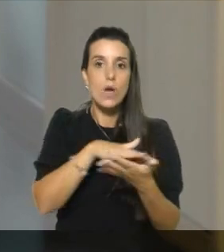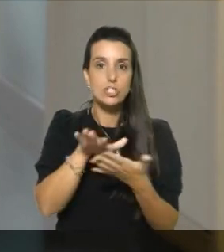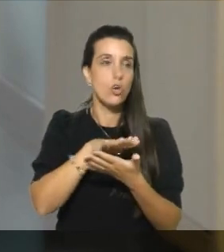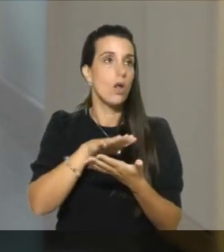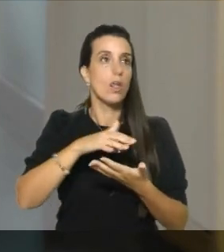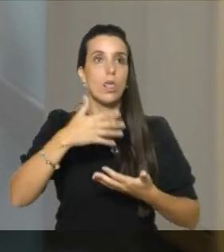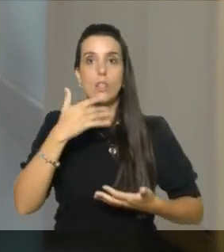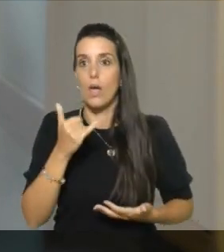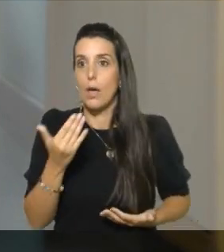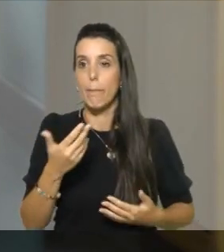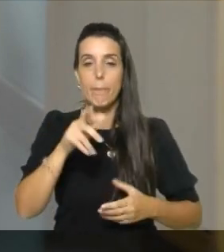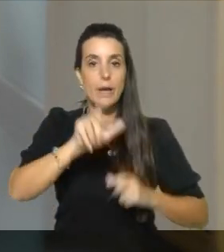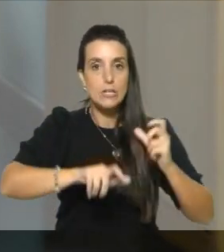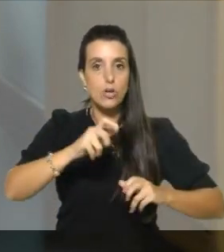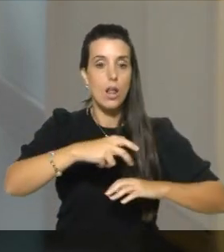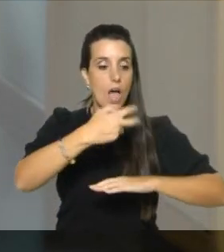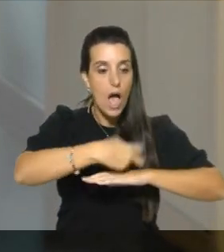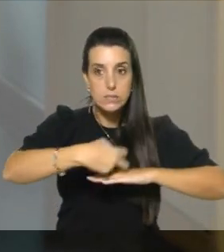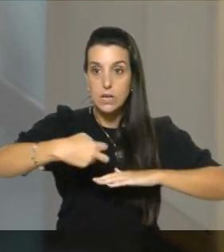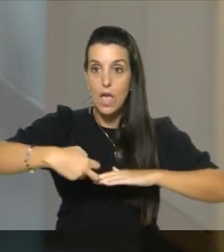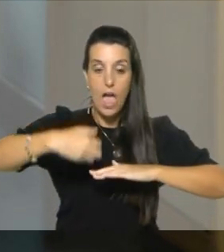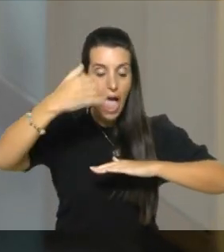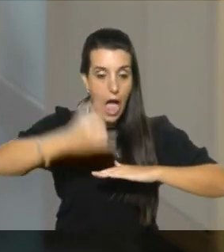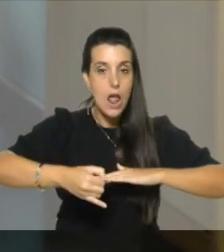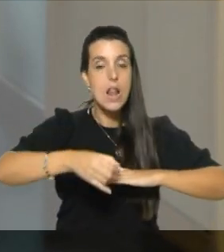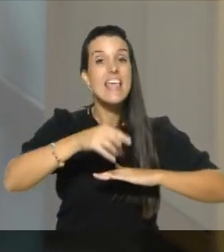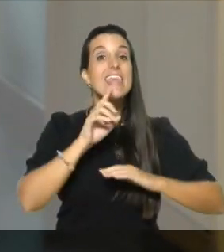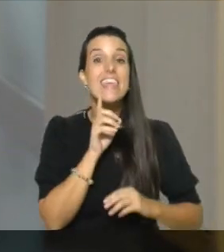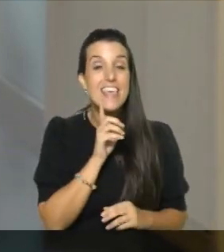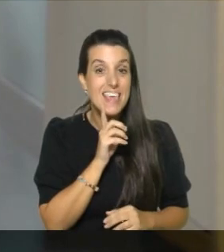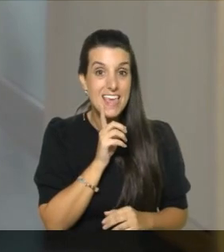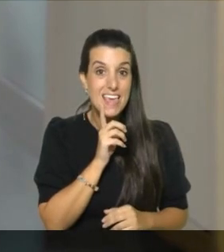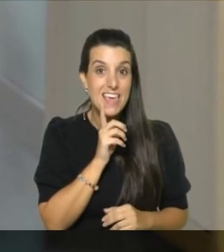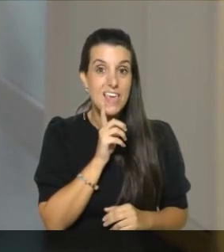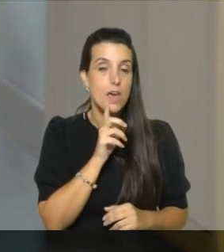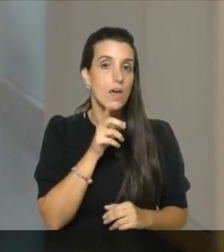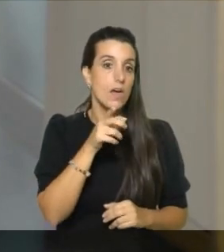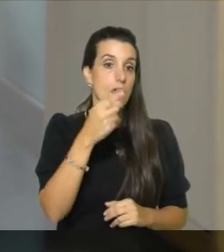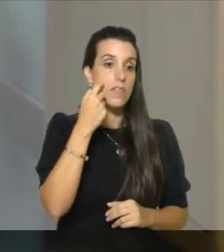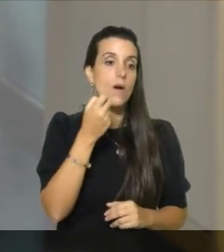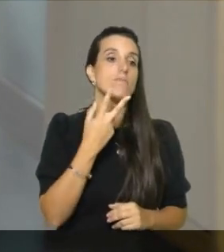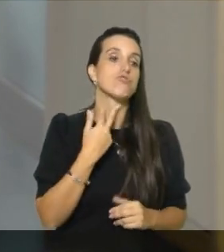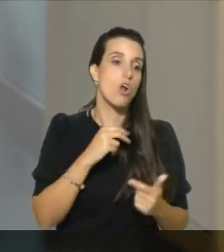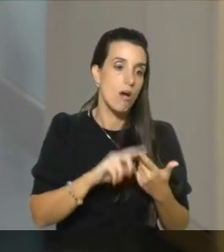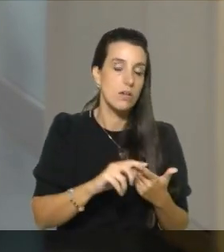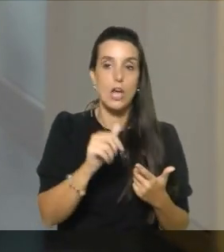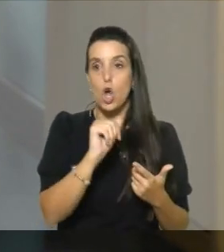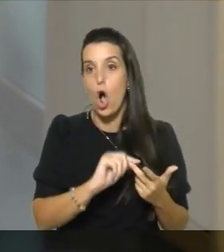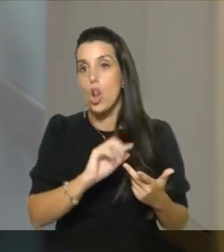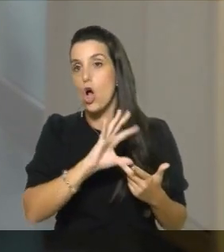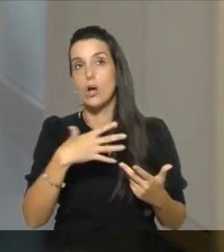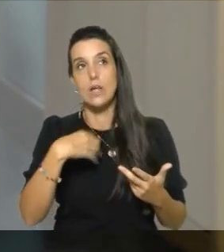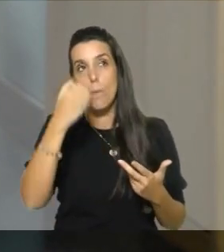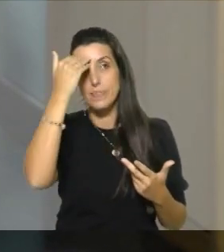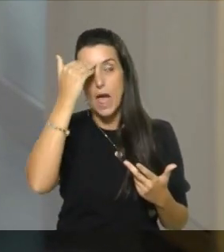circunstancias de personas que estén en situación de calle y sea producto del consumo o de problemas de Salud Mental